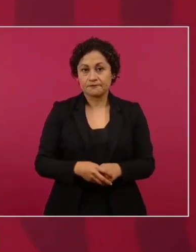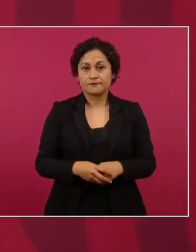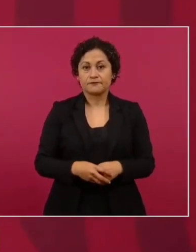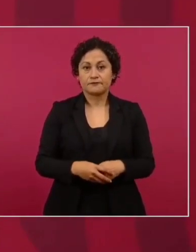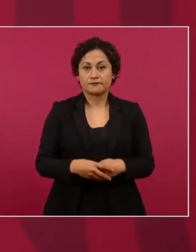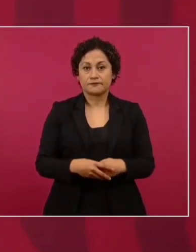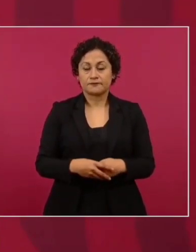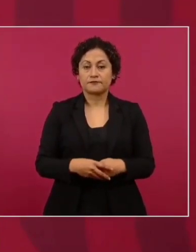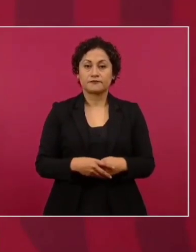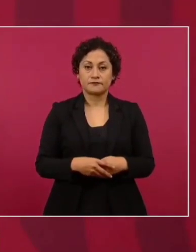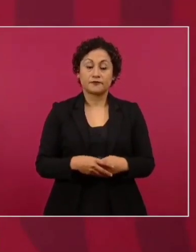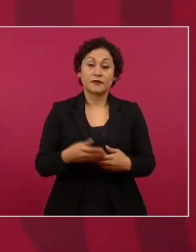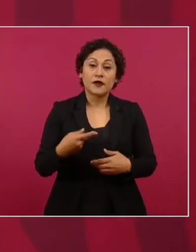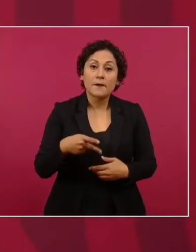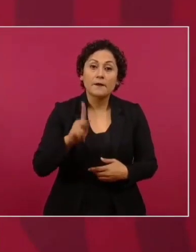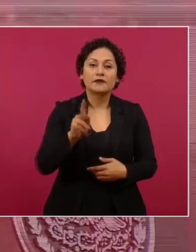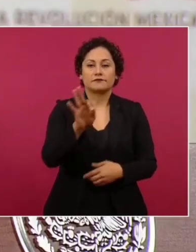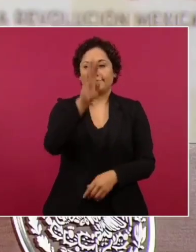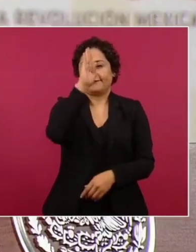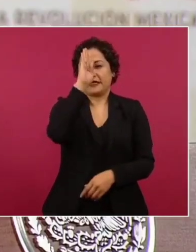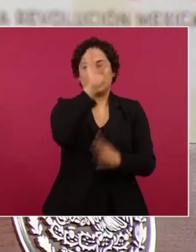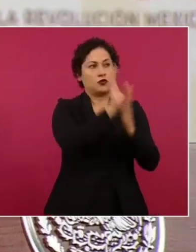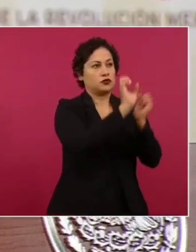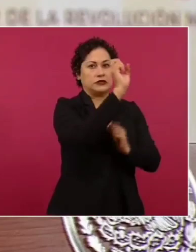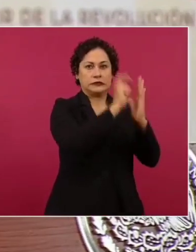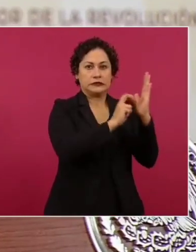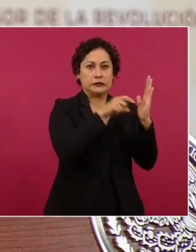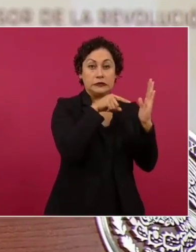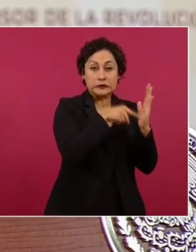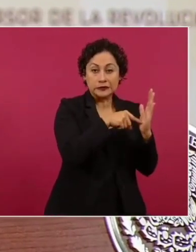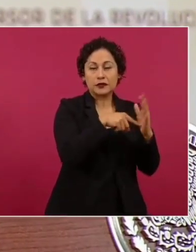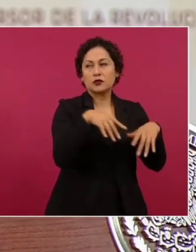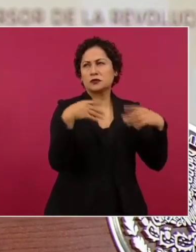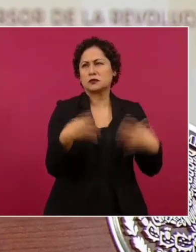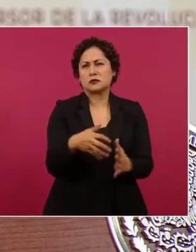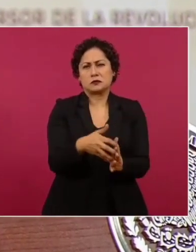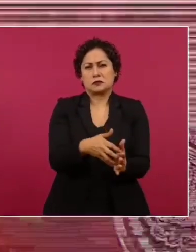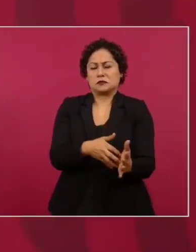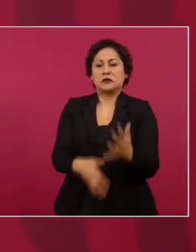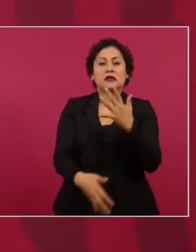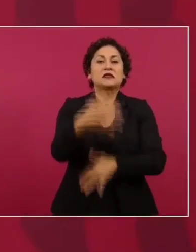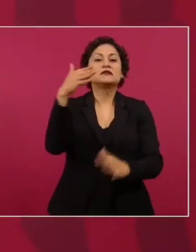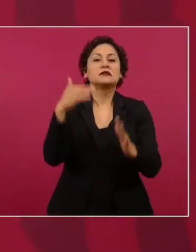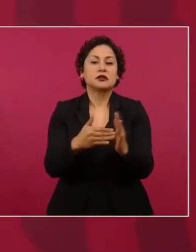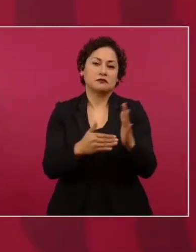Con la reforma a la Constitución el ahorro hubiese llegado hasta los 15.000 millones.